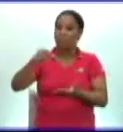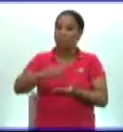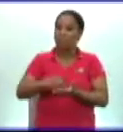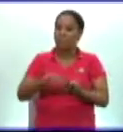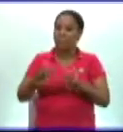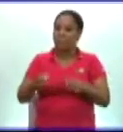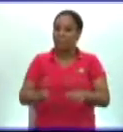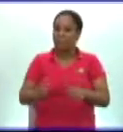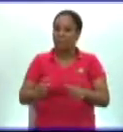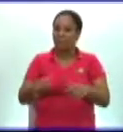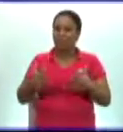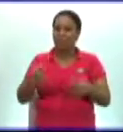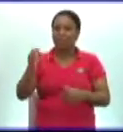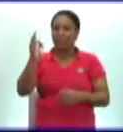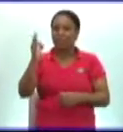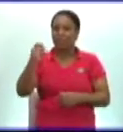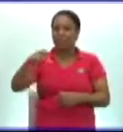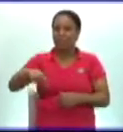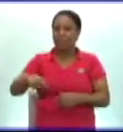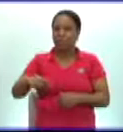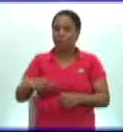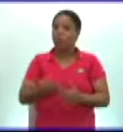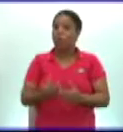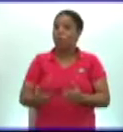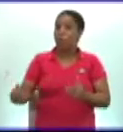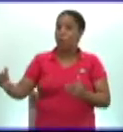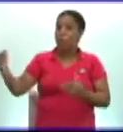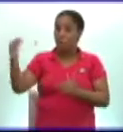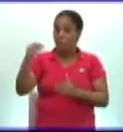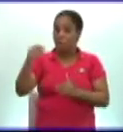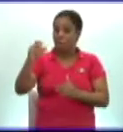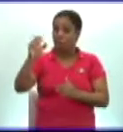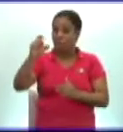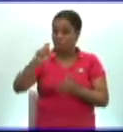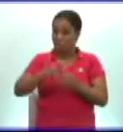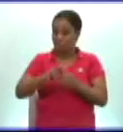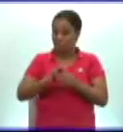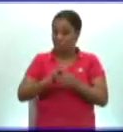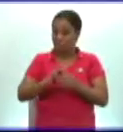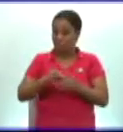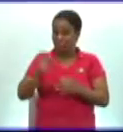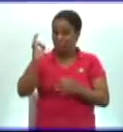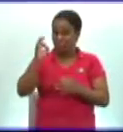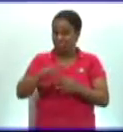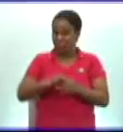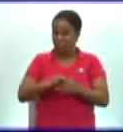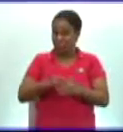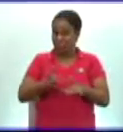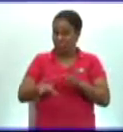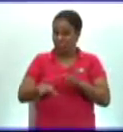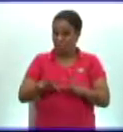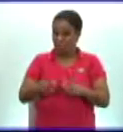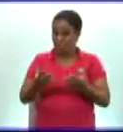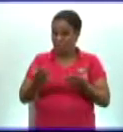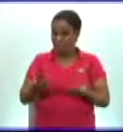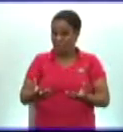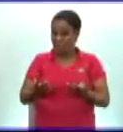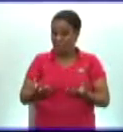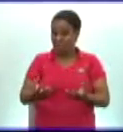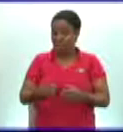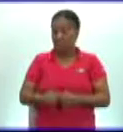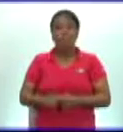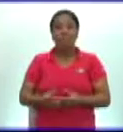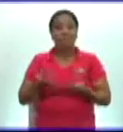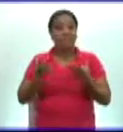de gravedad? No aumenta. La fuerza de gravedad no depende de la masa y de la intensidad de la gravedad. Y si la masa